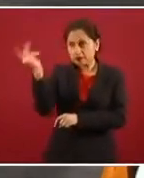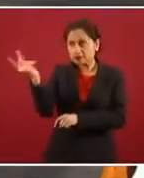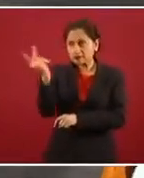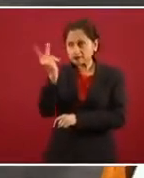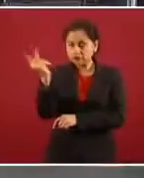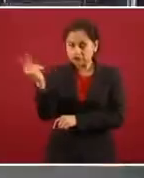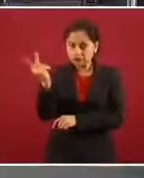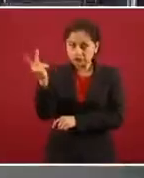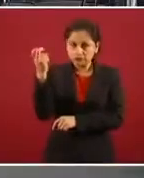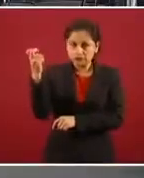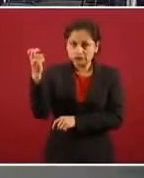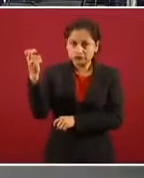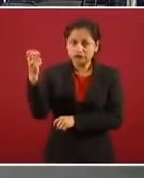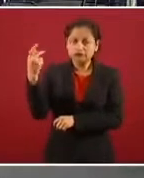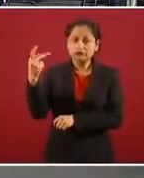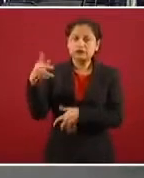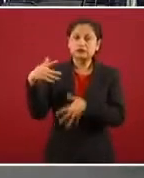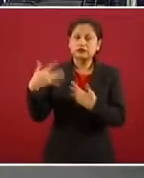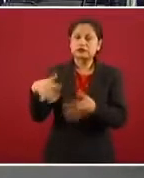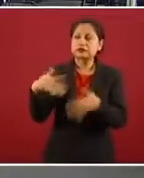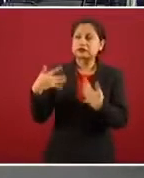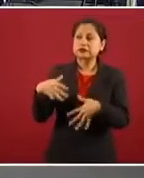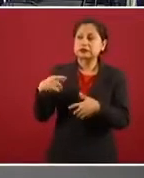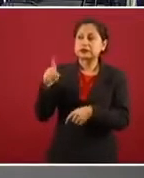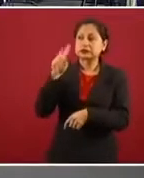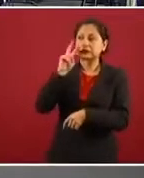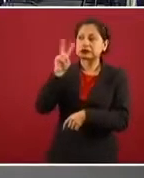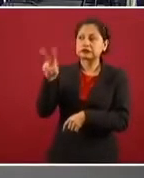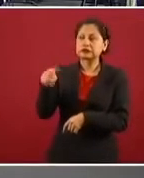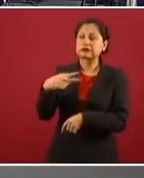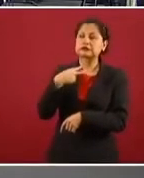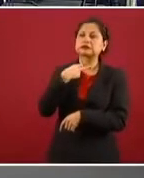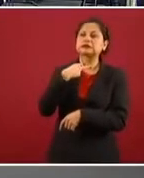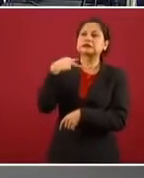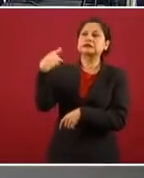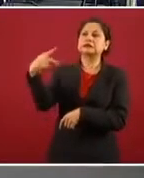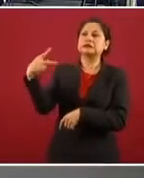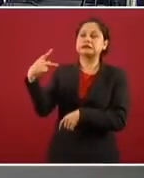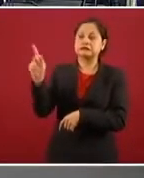hacer temblar las piernas de las finanzas del Estado.